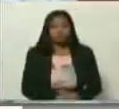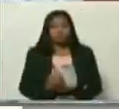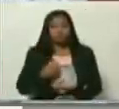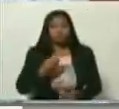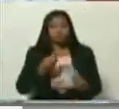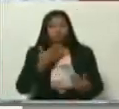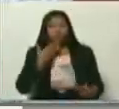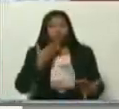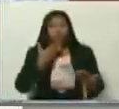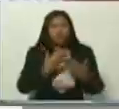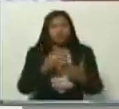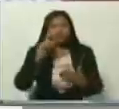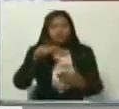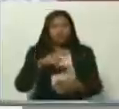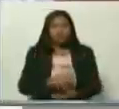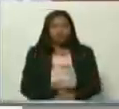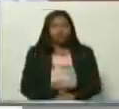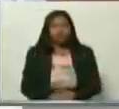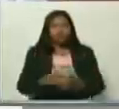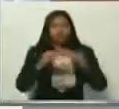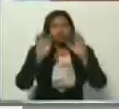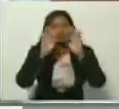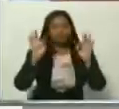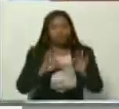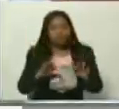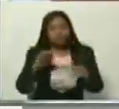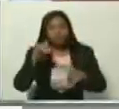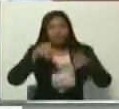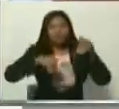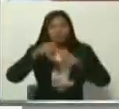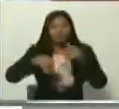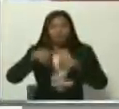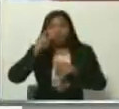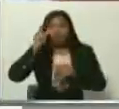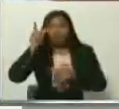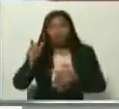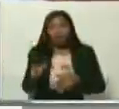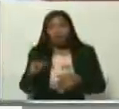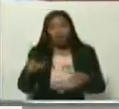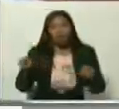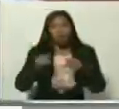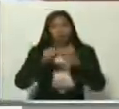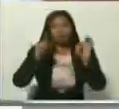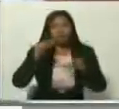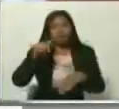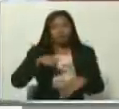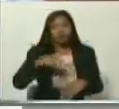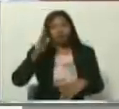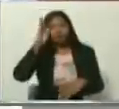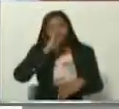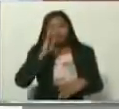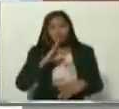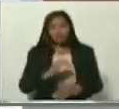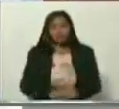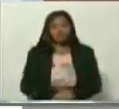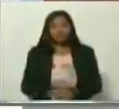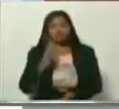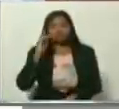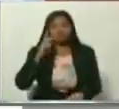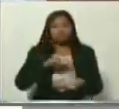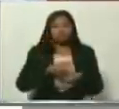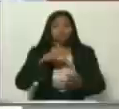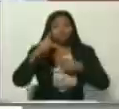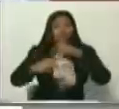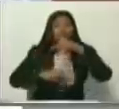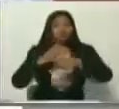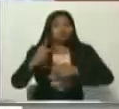agradecer de todo ese electorado que aquí en Barinas participó en el